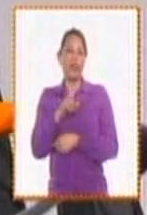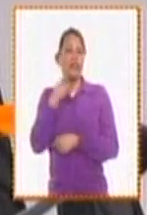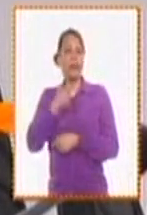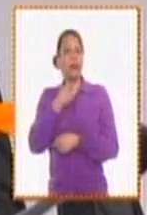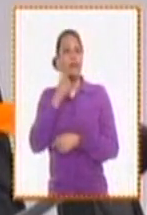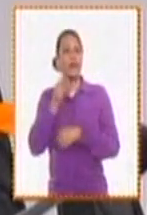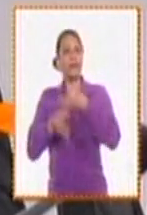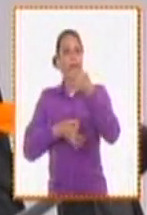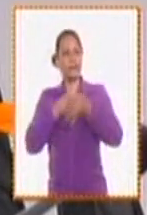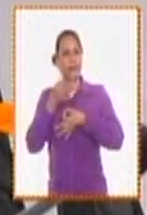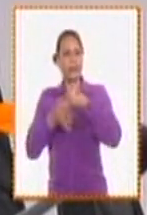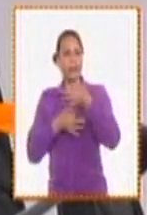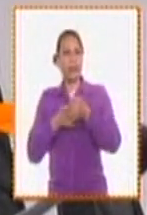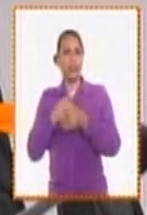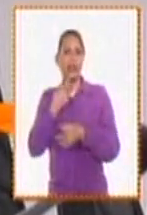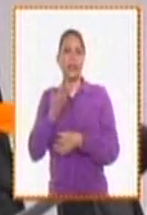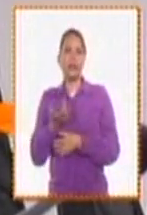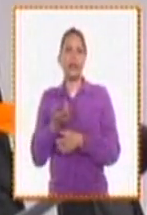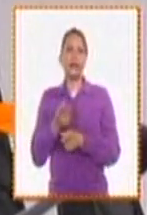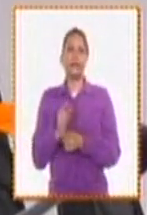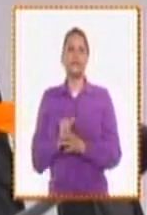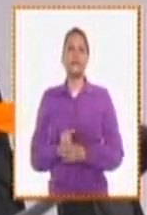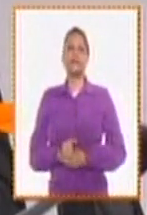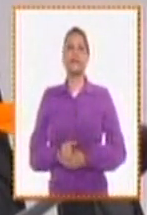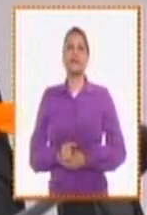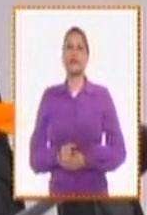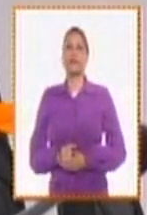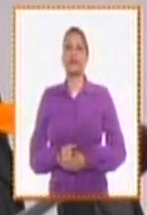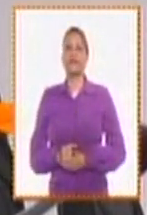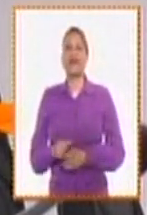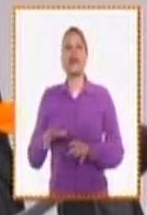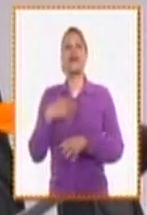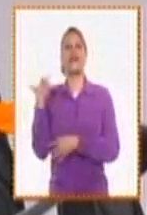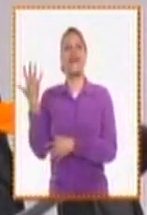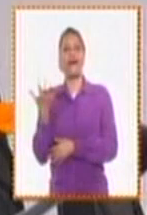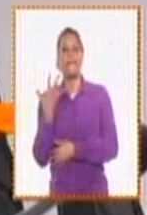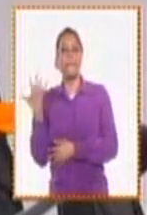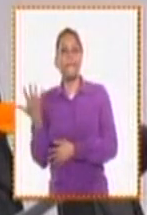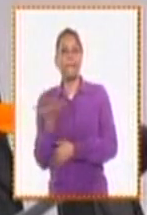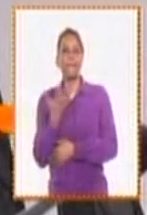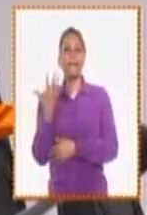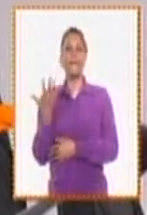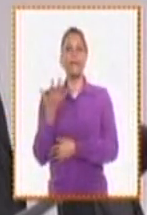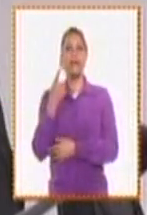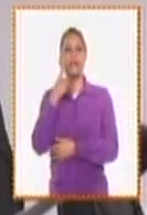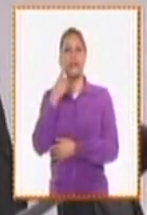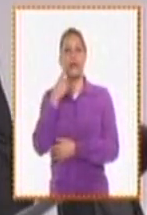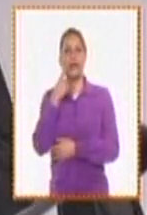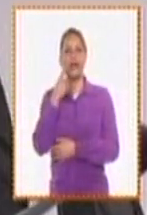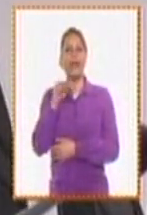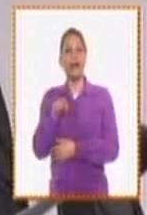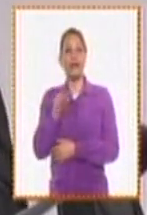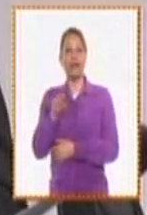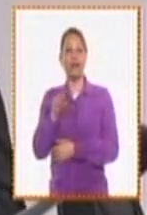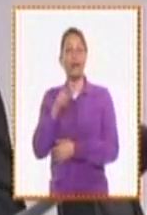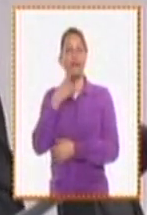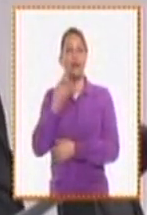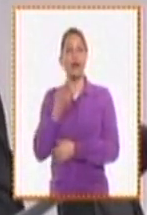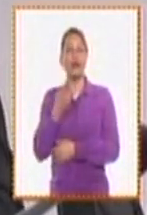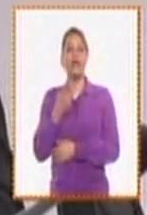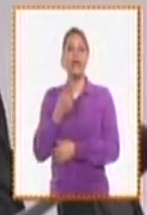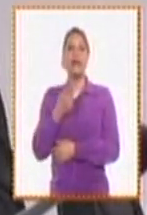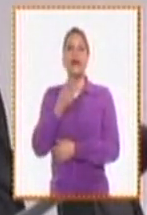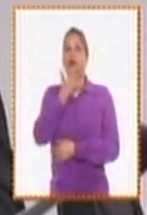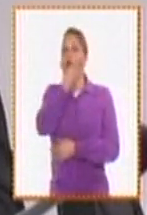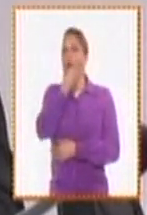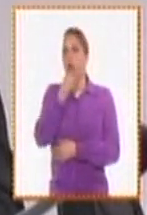alejados realmente de ese ambiente que se vende. más bien generan, como se ha explicado aquí por los